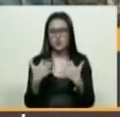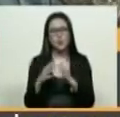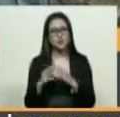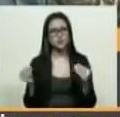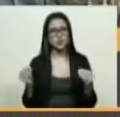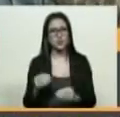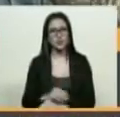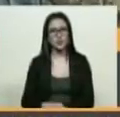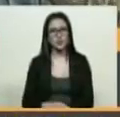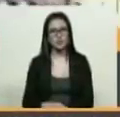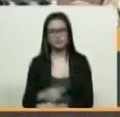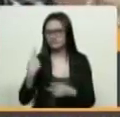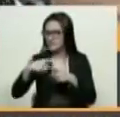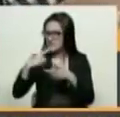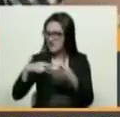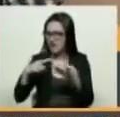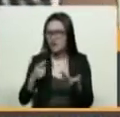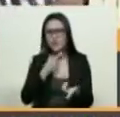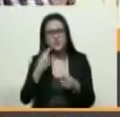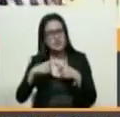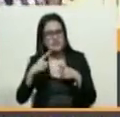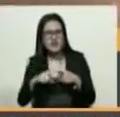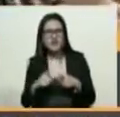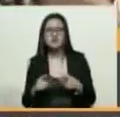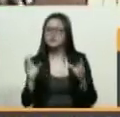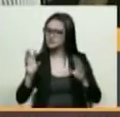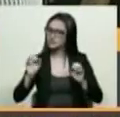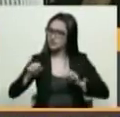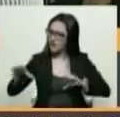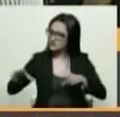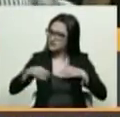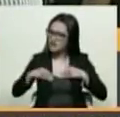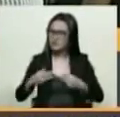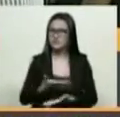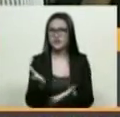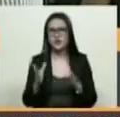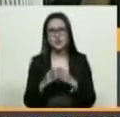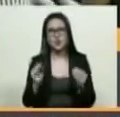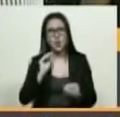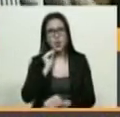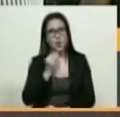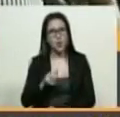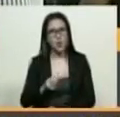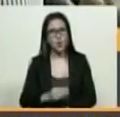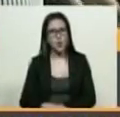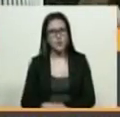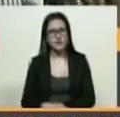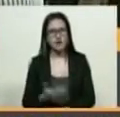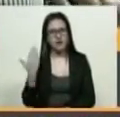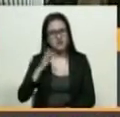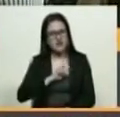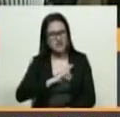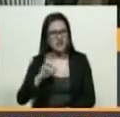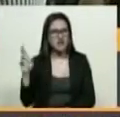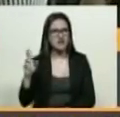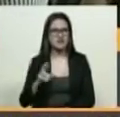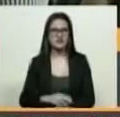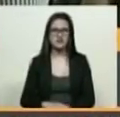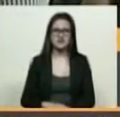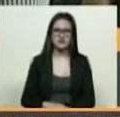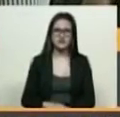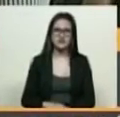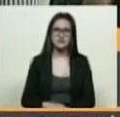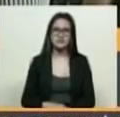sus especificidades, con sus gustos también. Fueron ustedes jóvenes irreverentes frente a sus mayores en su